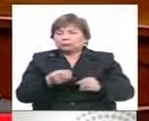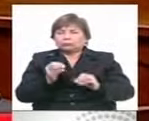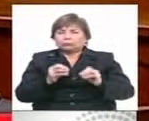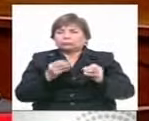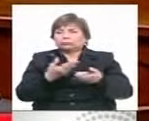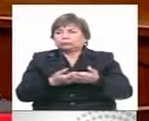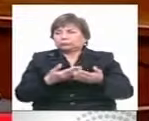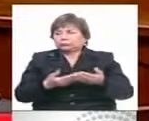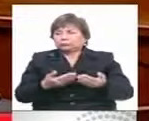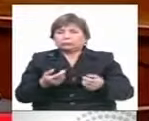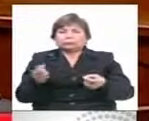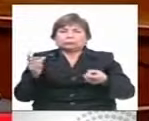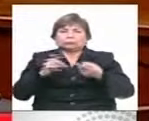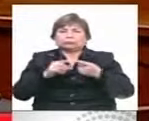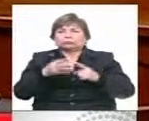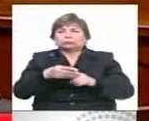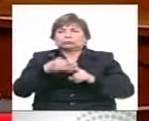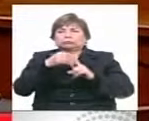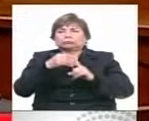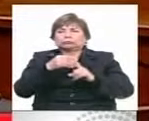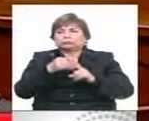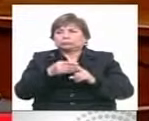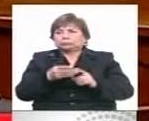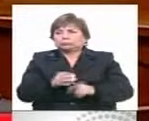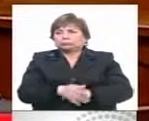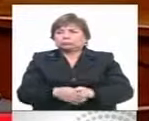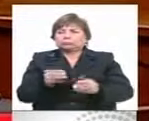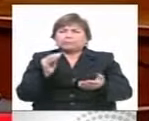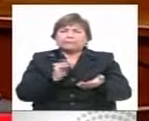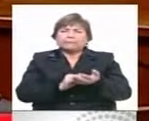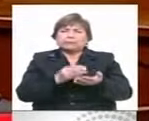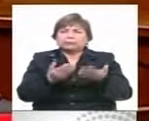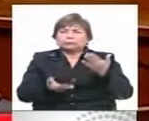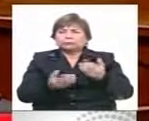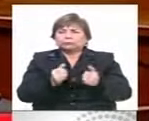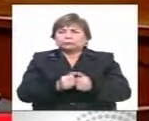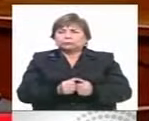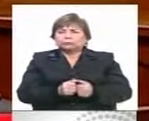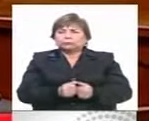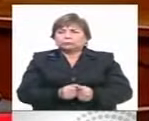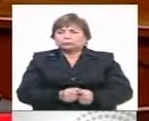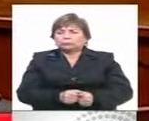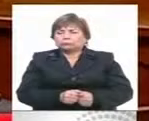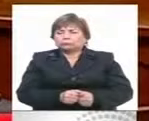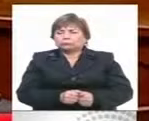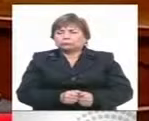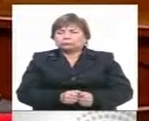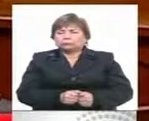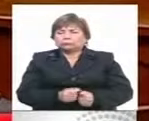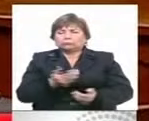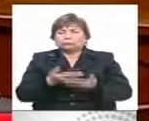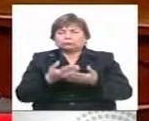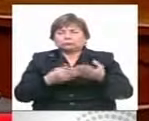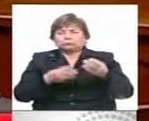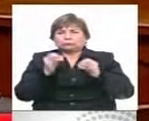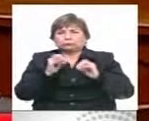científicos, especialistas de distintos rubros, más aún a los que pertenecen a la comunidad